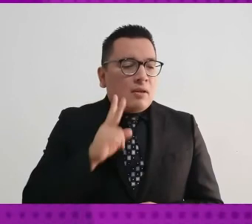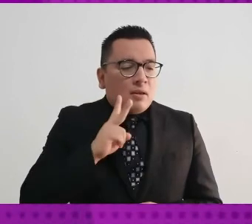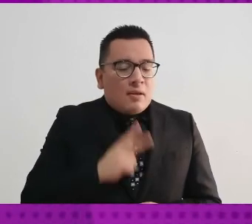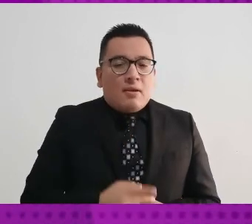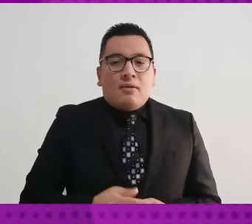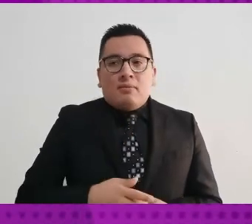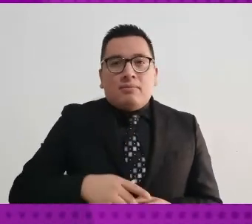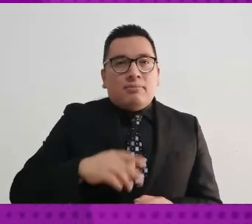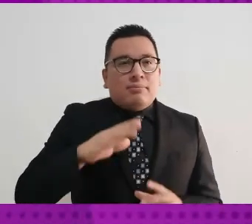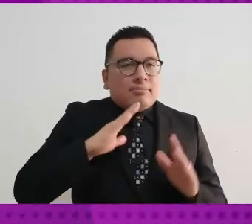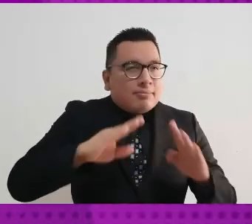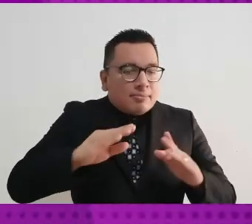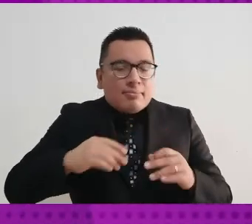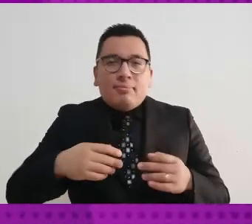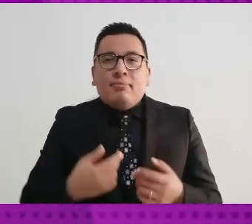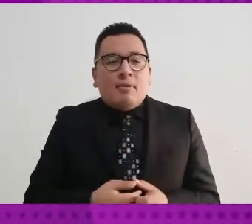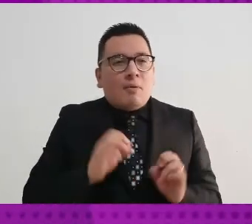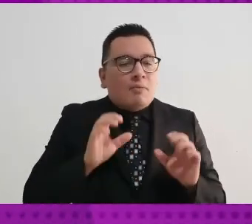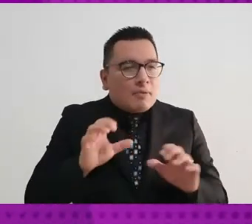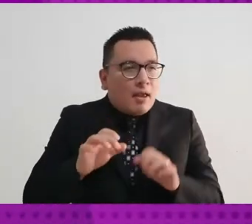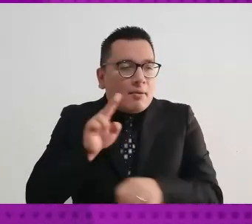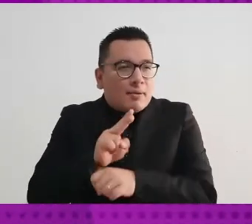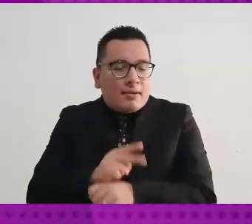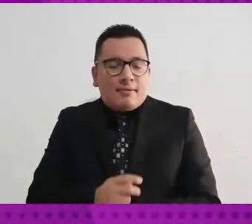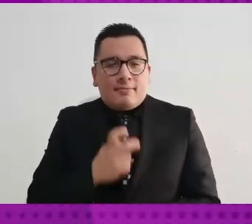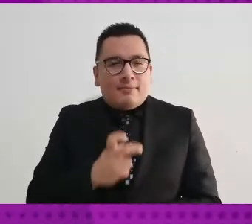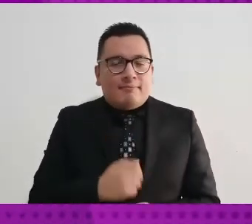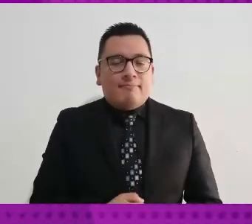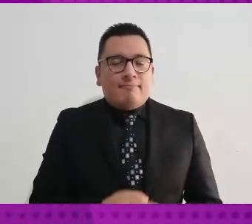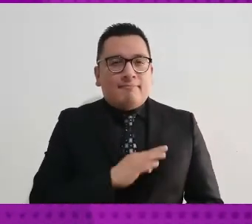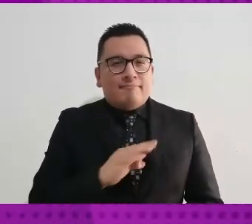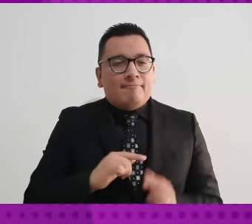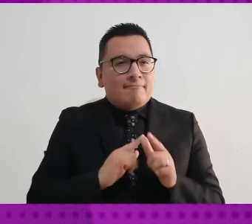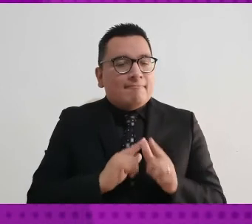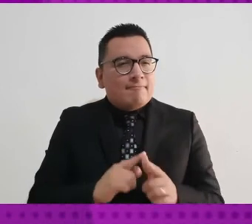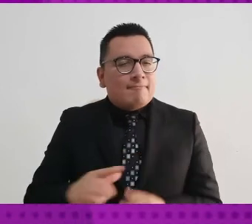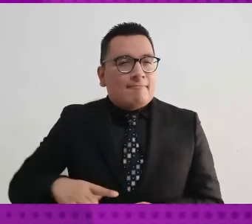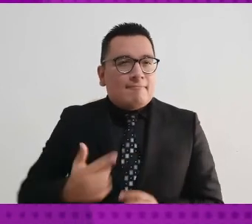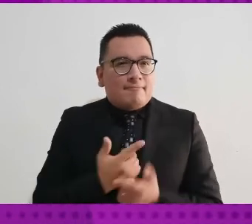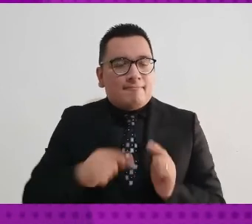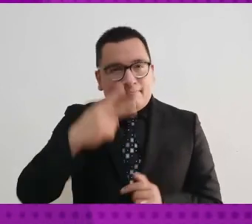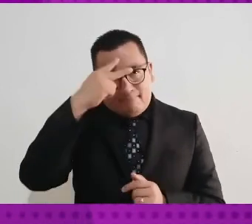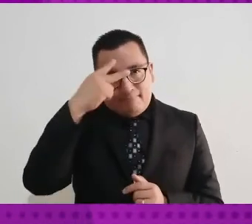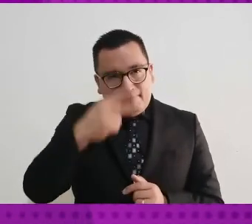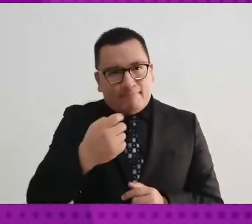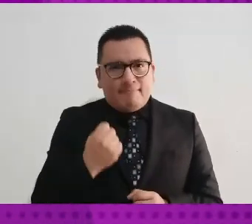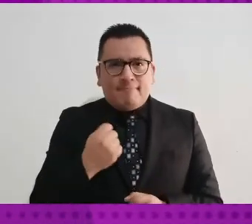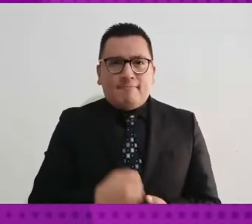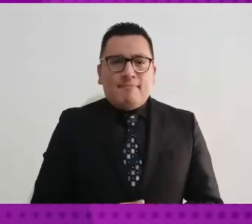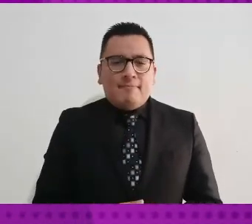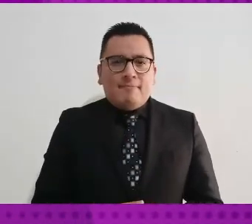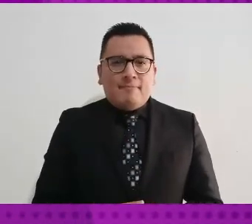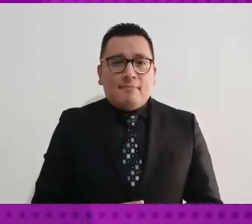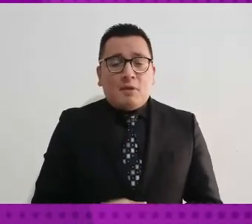como capacitadores y continuar con esta democracia en México y fortalecerla